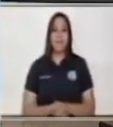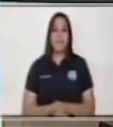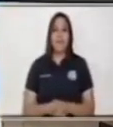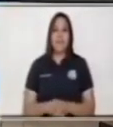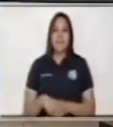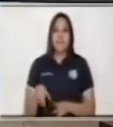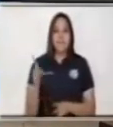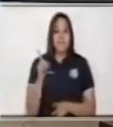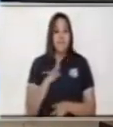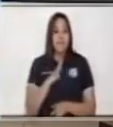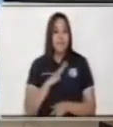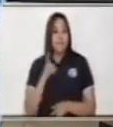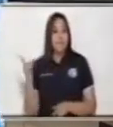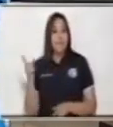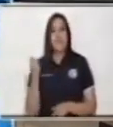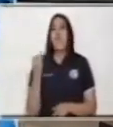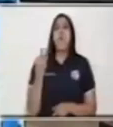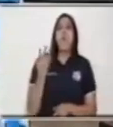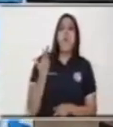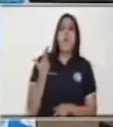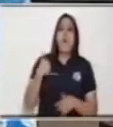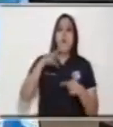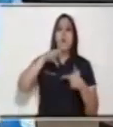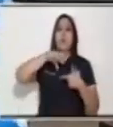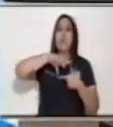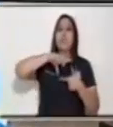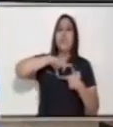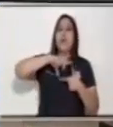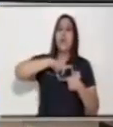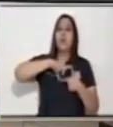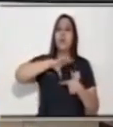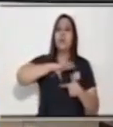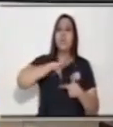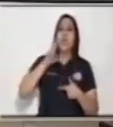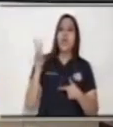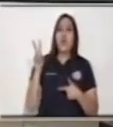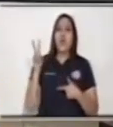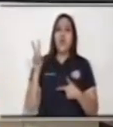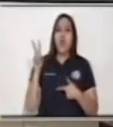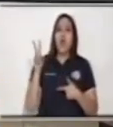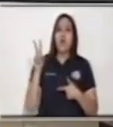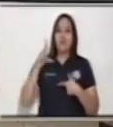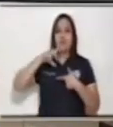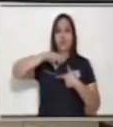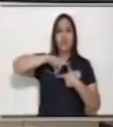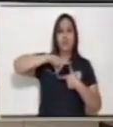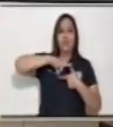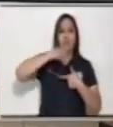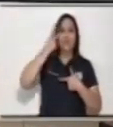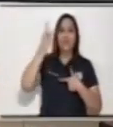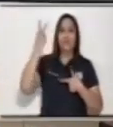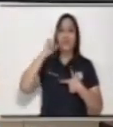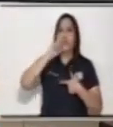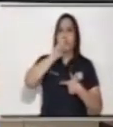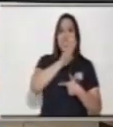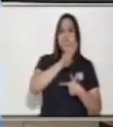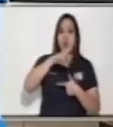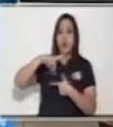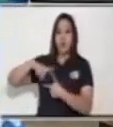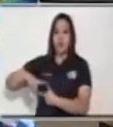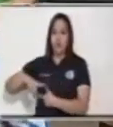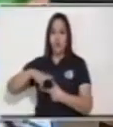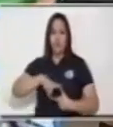tengo, ¿cuántos rectángulos acá? Tengo dos rectángulos aquí y dos rectángulos